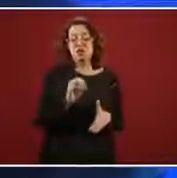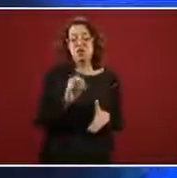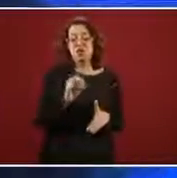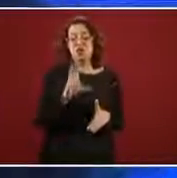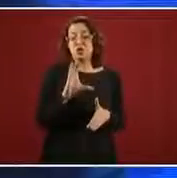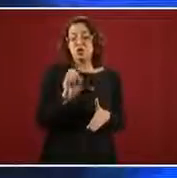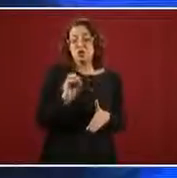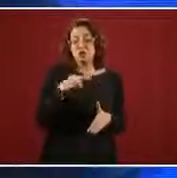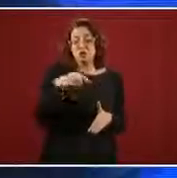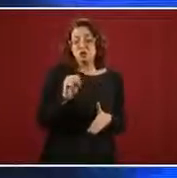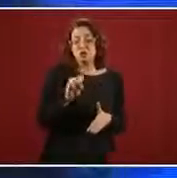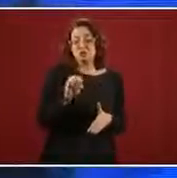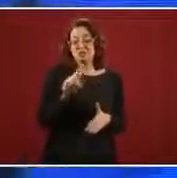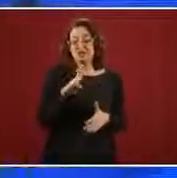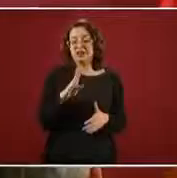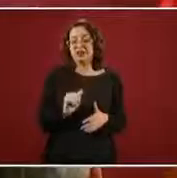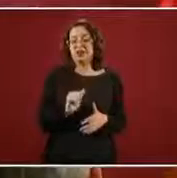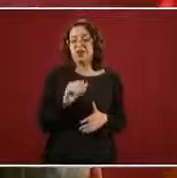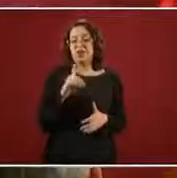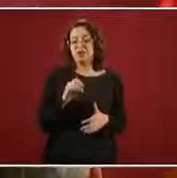neoporfiristas, neoliberales,